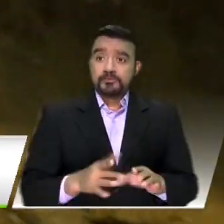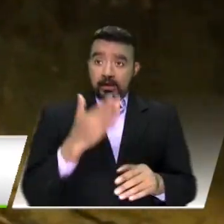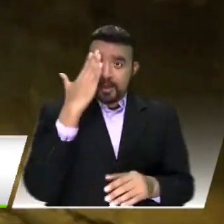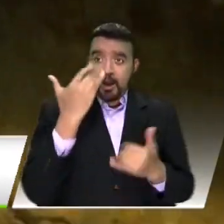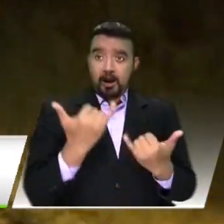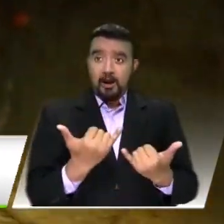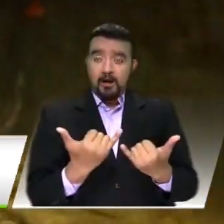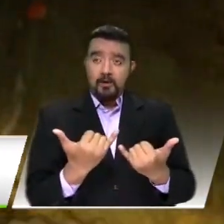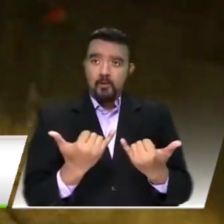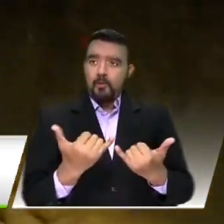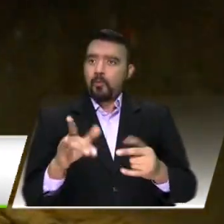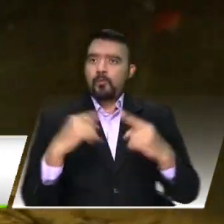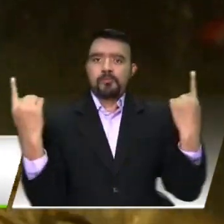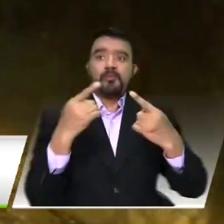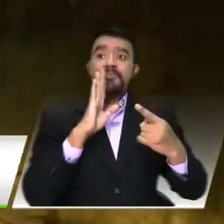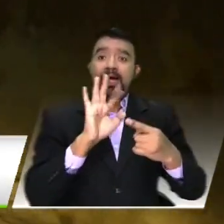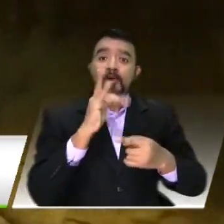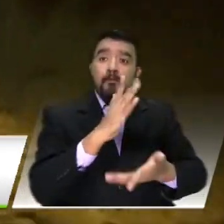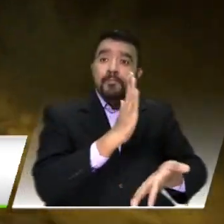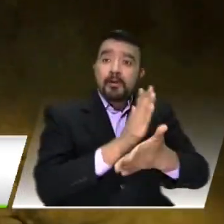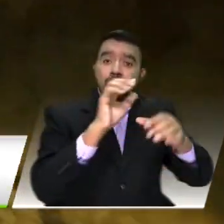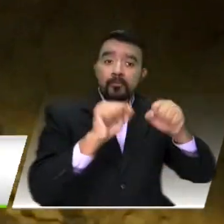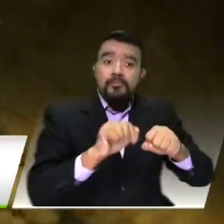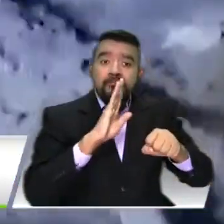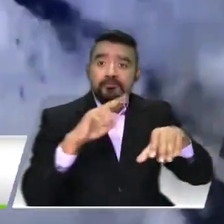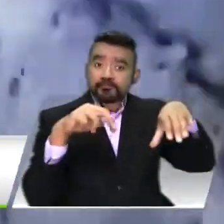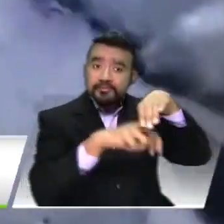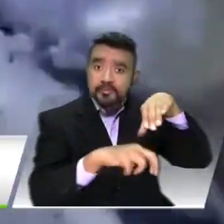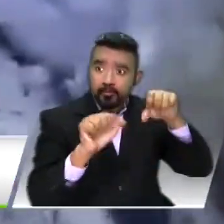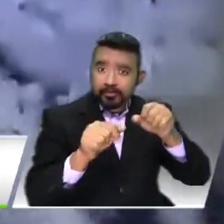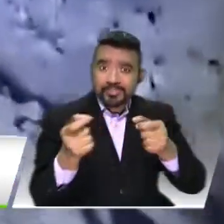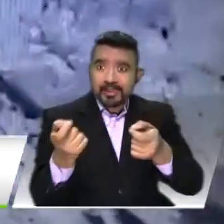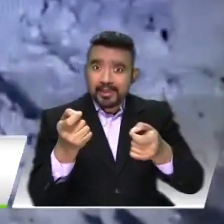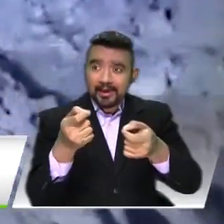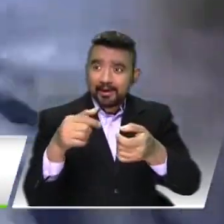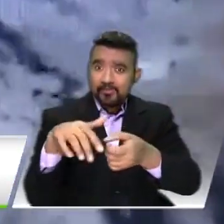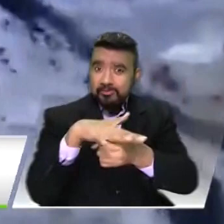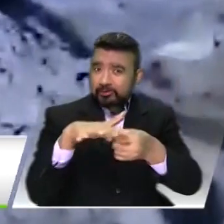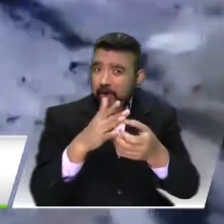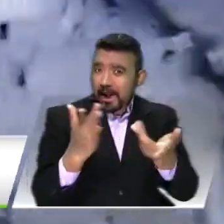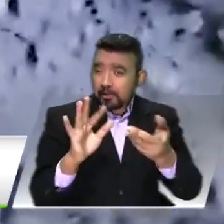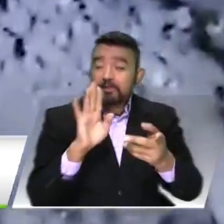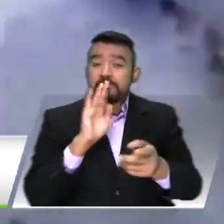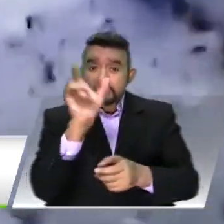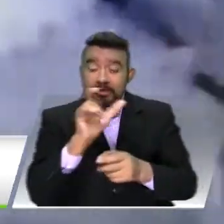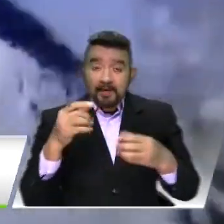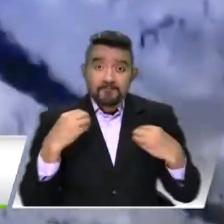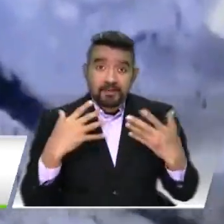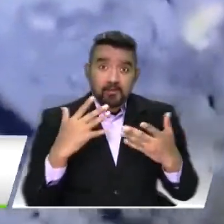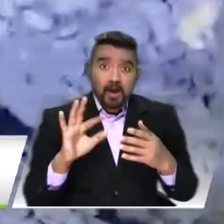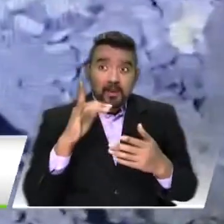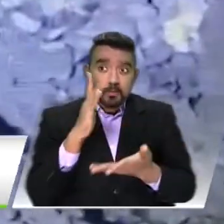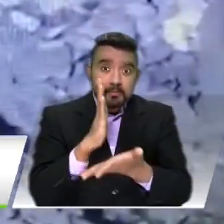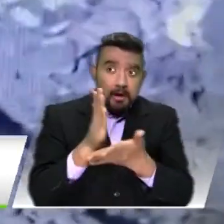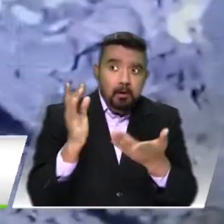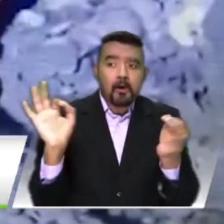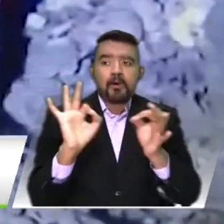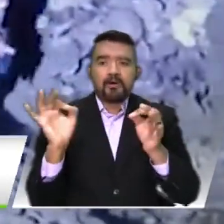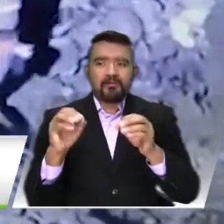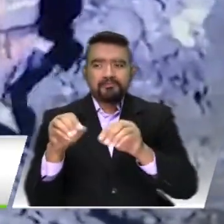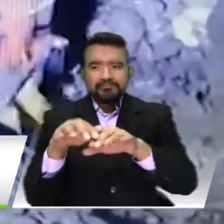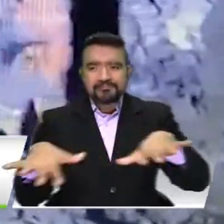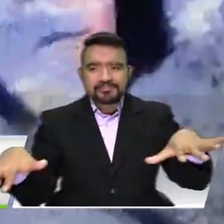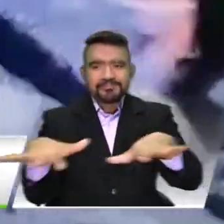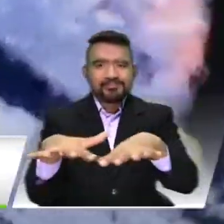comprometer la estabilidad también de estos socavón ponen riesgo la vida de nuestros ecosistemas y como sabemos también